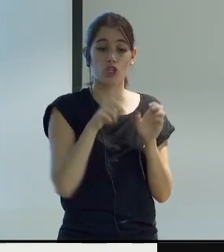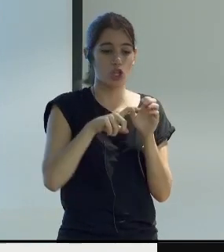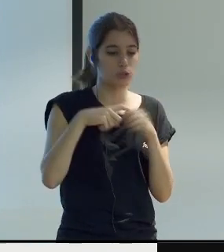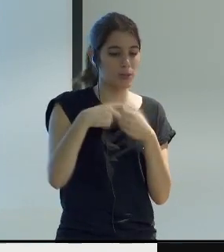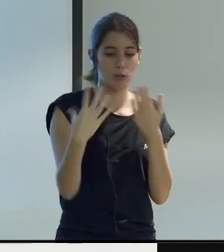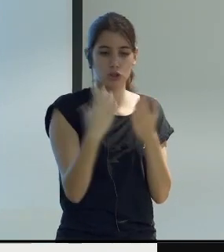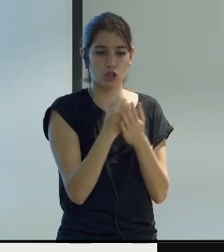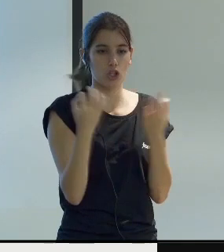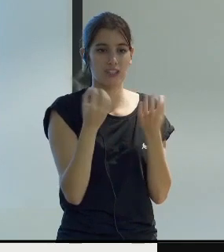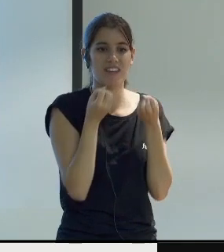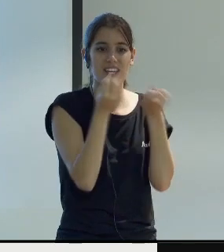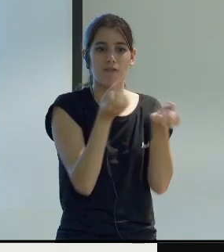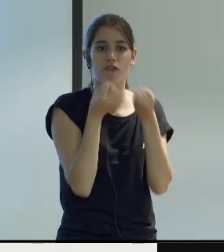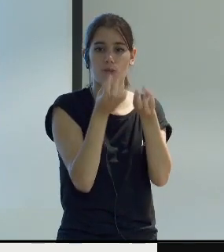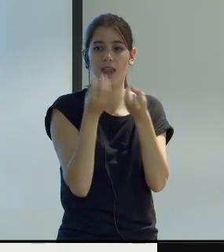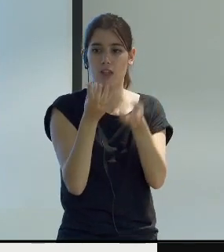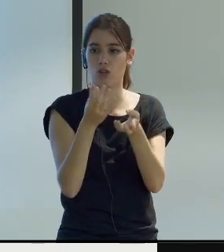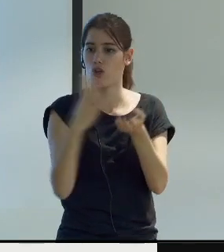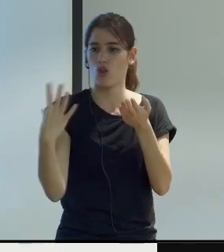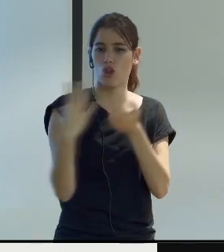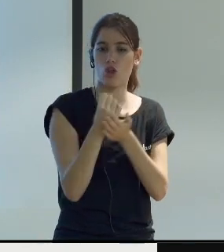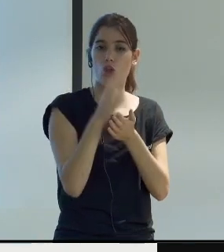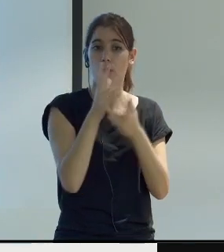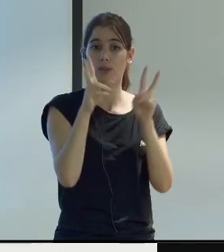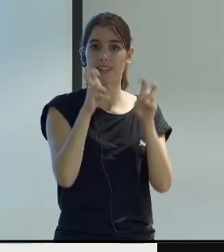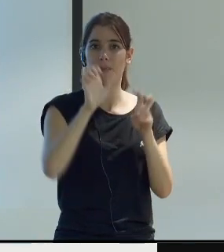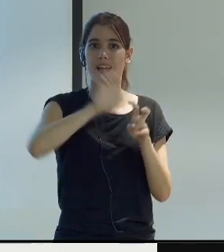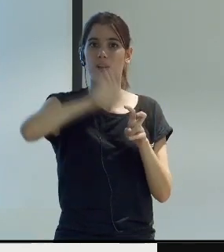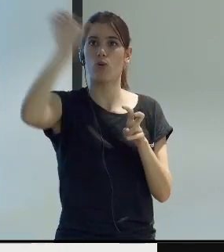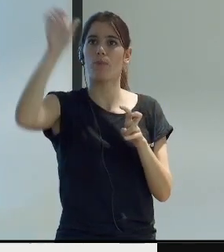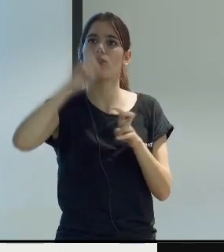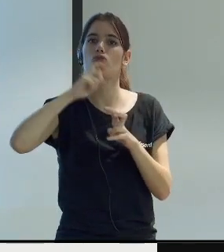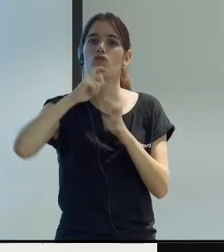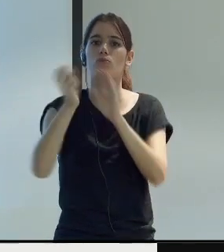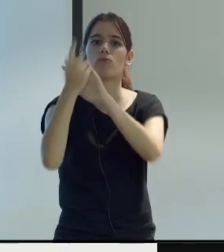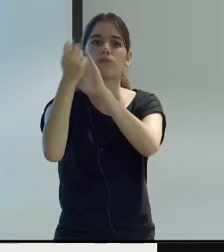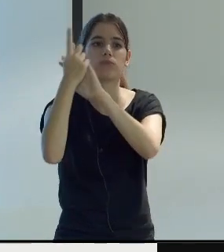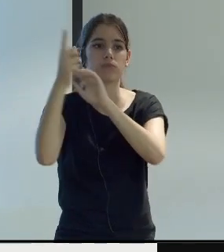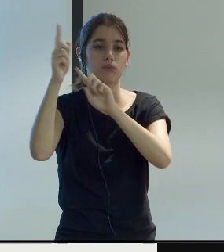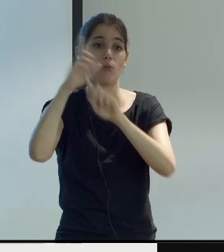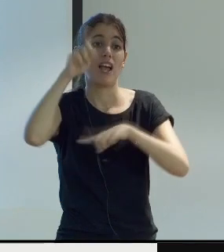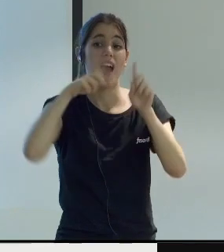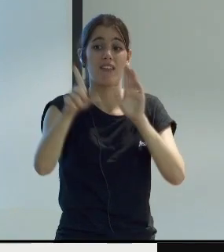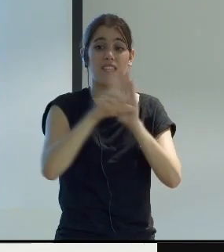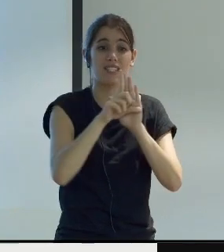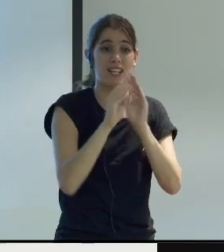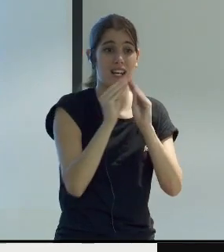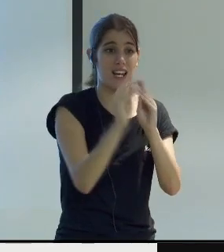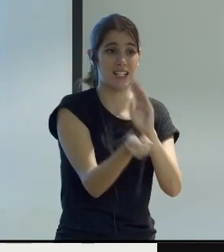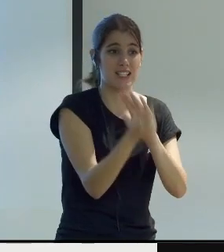estar informados sobre los desarrollos que suceden a nivel europeo, porque algunas veces hay legislaciones.